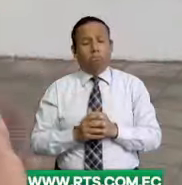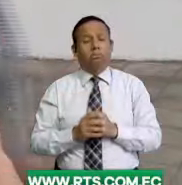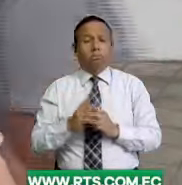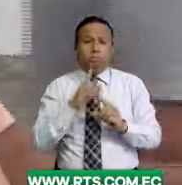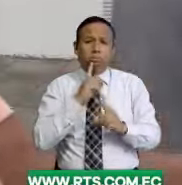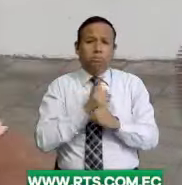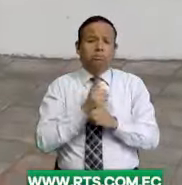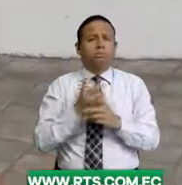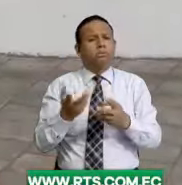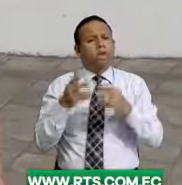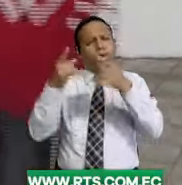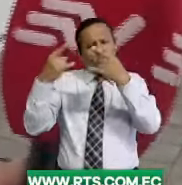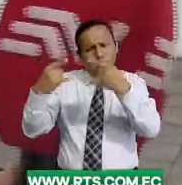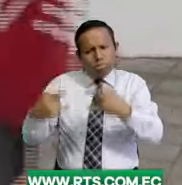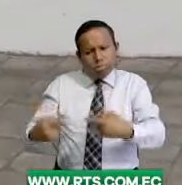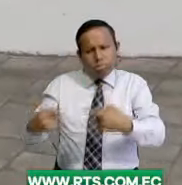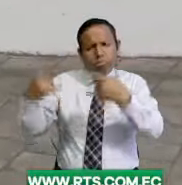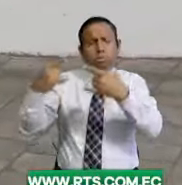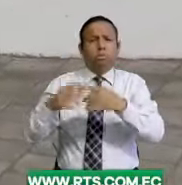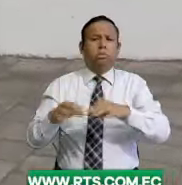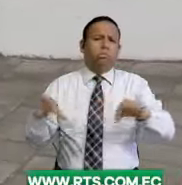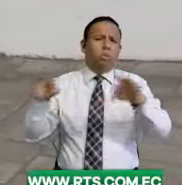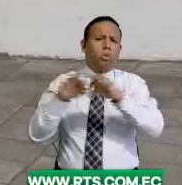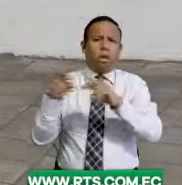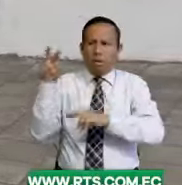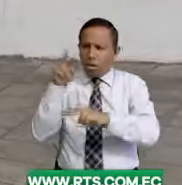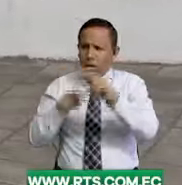detector de metales, qué sé yo.